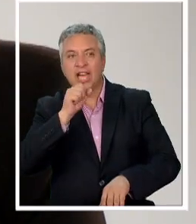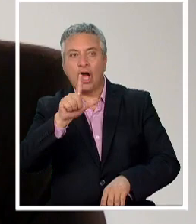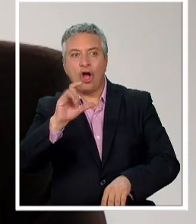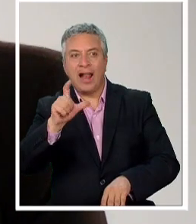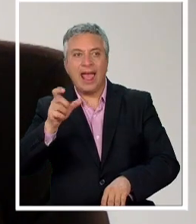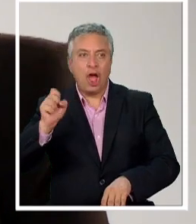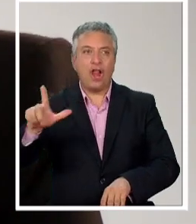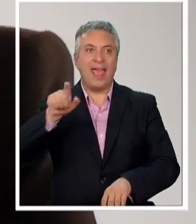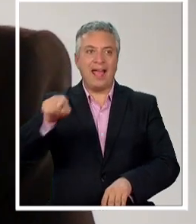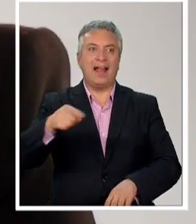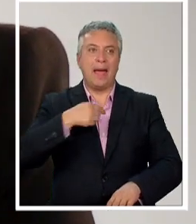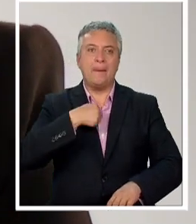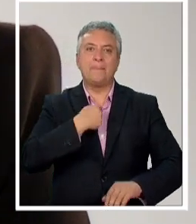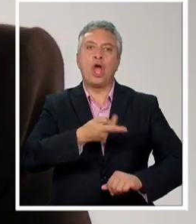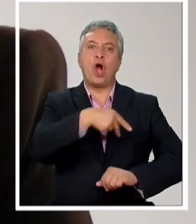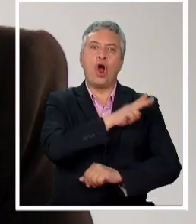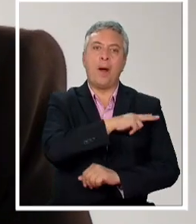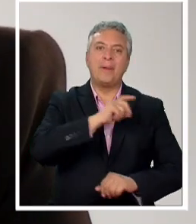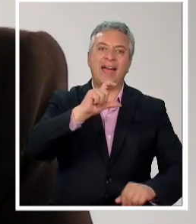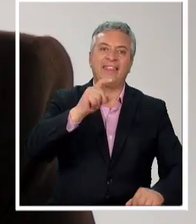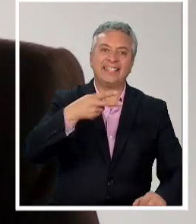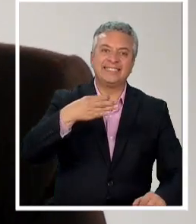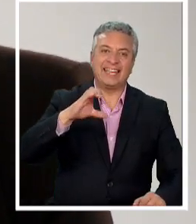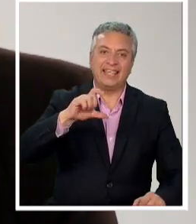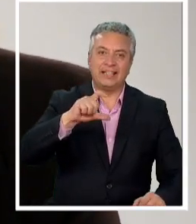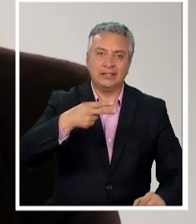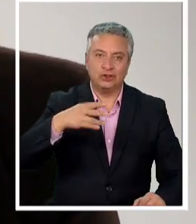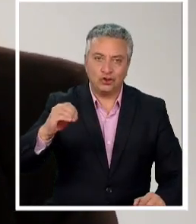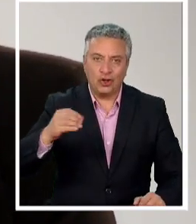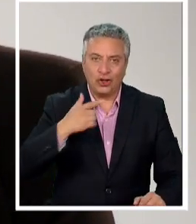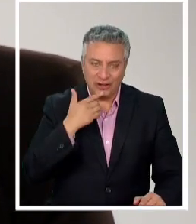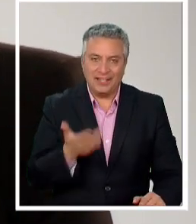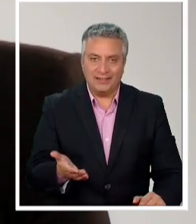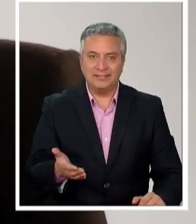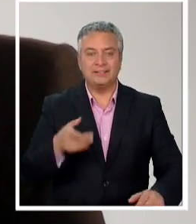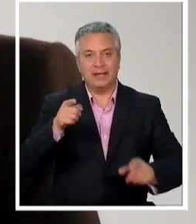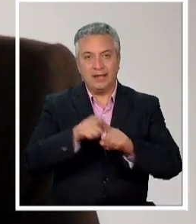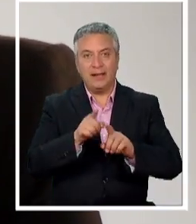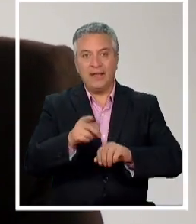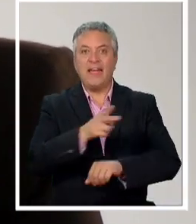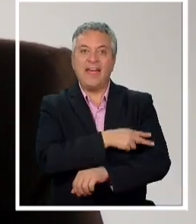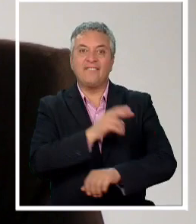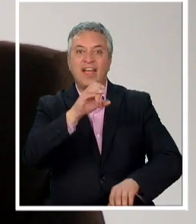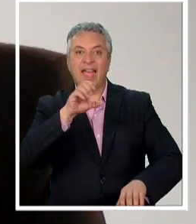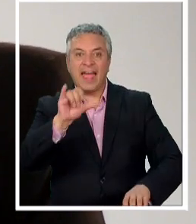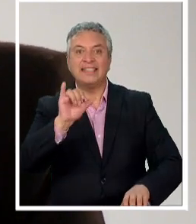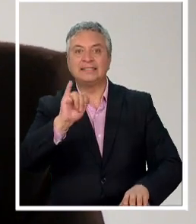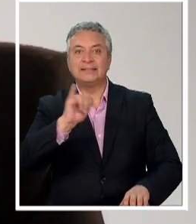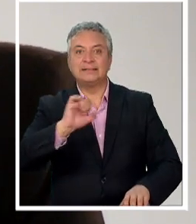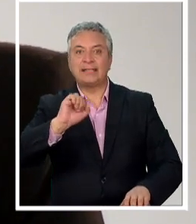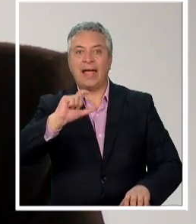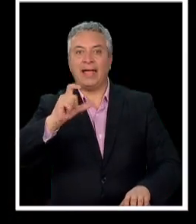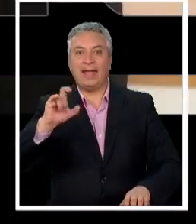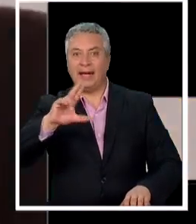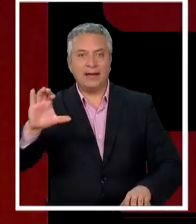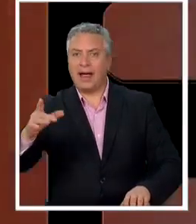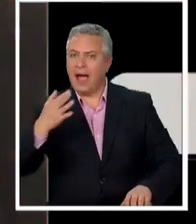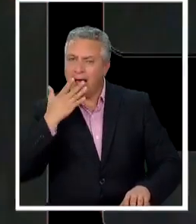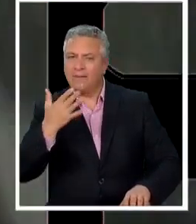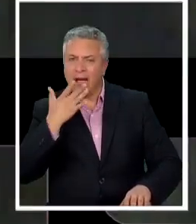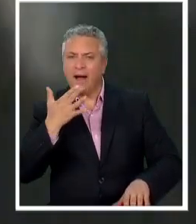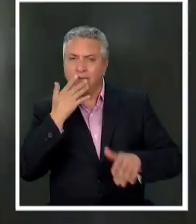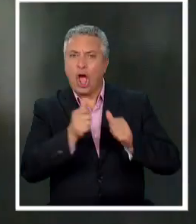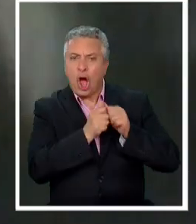quería harto, mi compadre Checho, el Fifo Izaguirre, hablaba muchísimo de los compañeros.